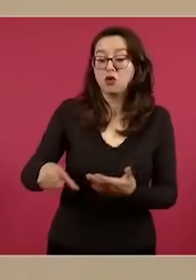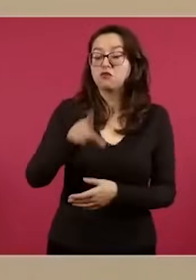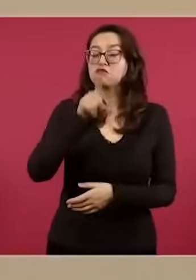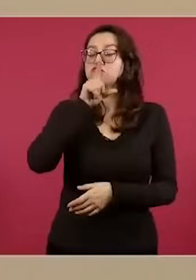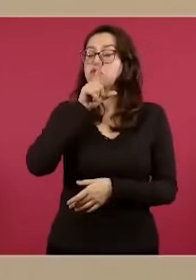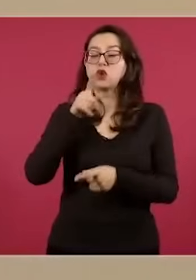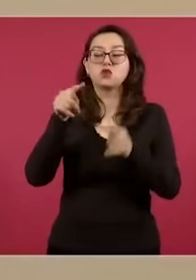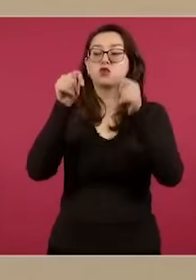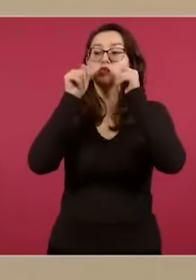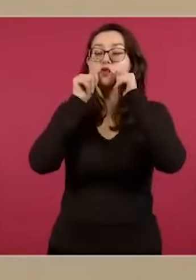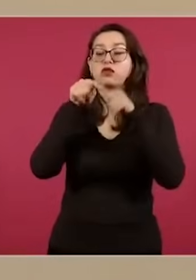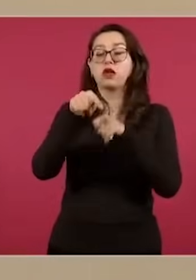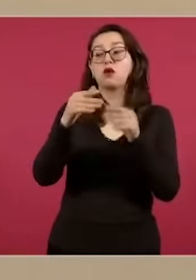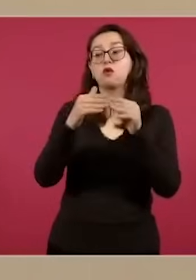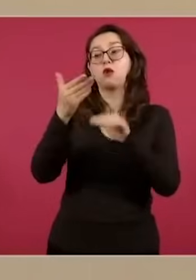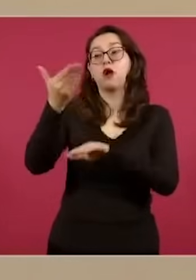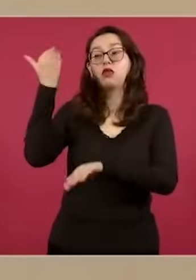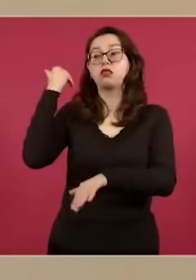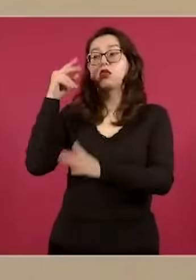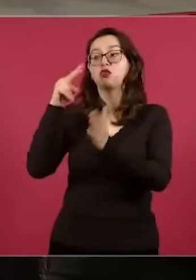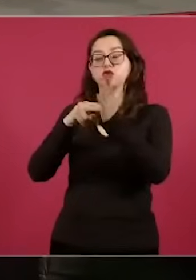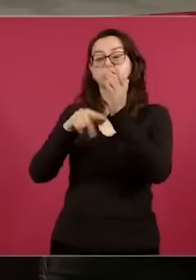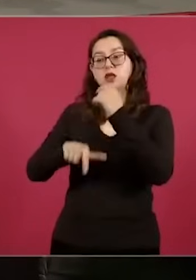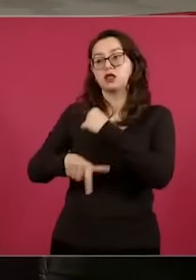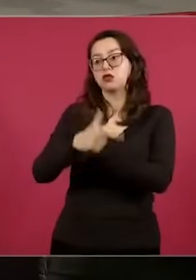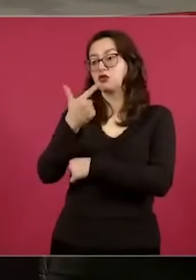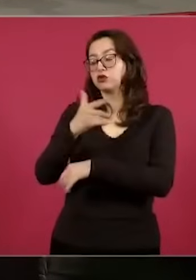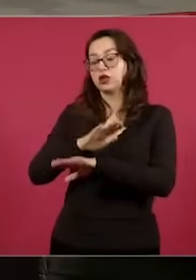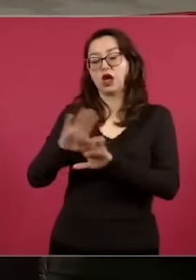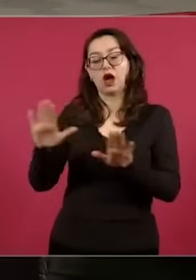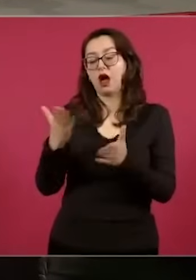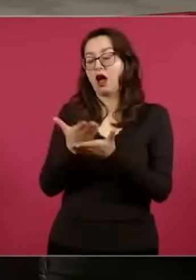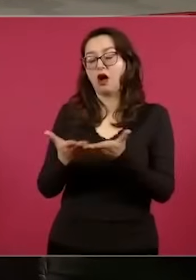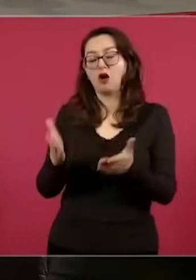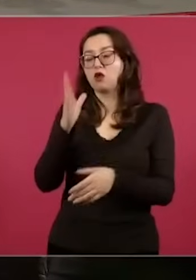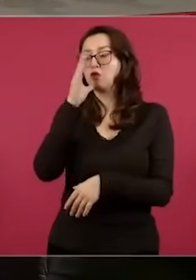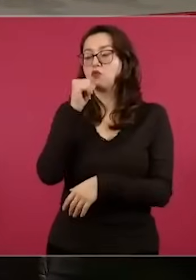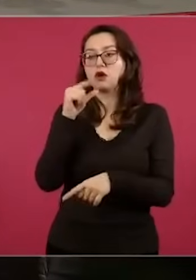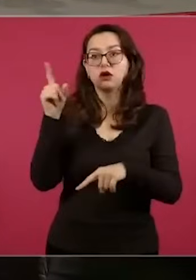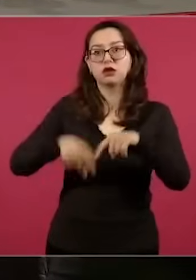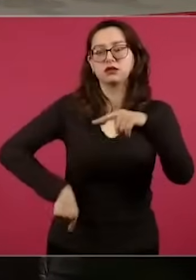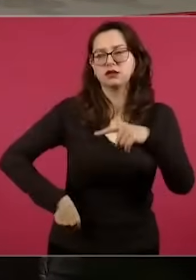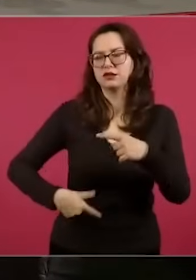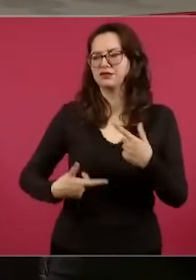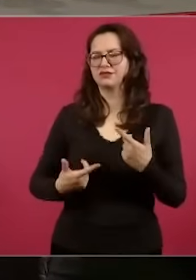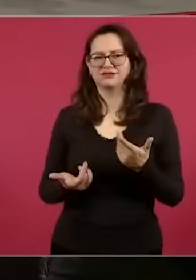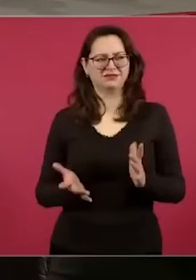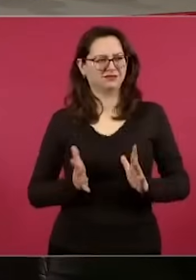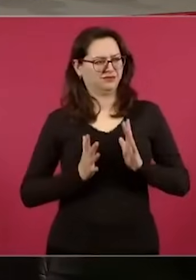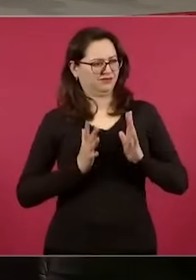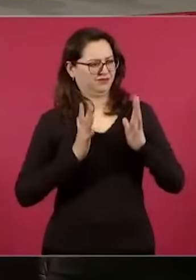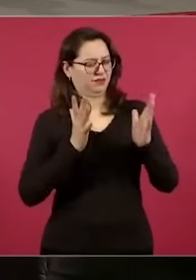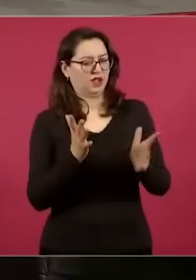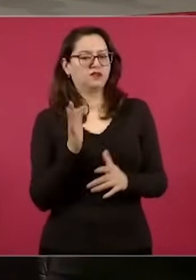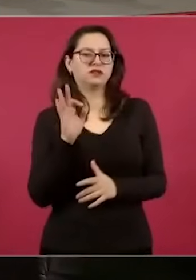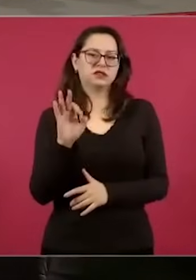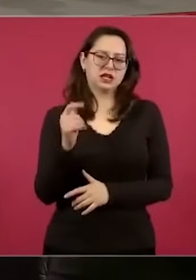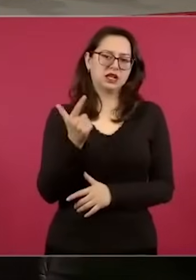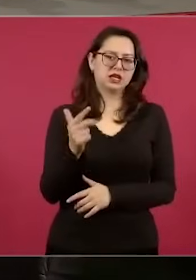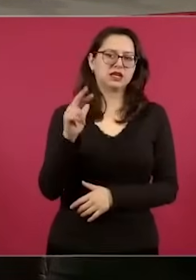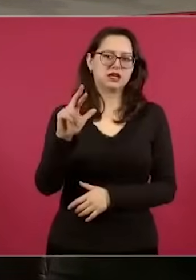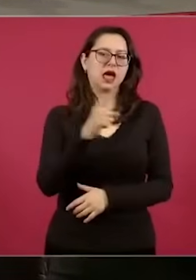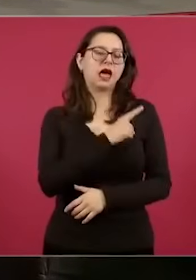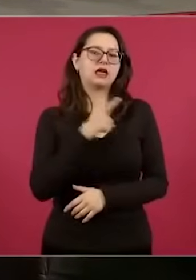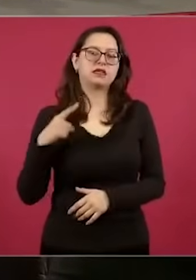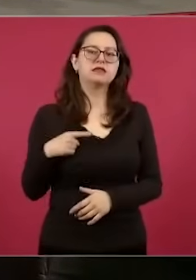2012 esta resolución será apelada por la fiscalía general de la república ante el inaceptable criterio de la jueza ya que